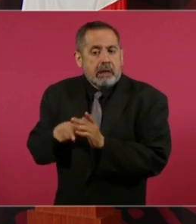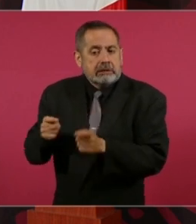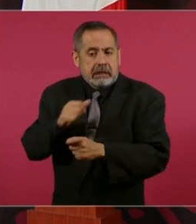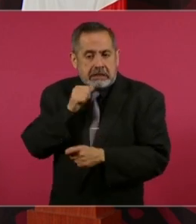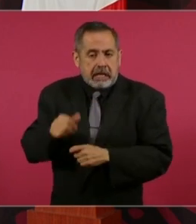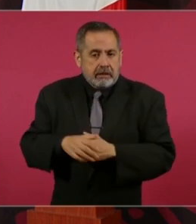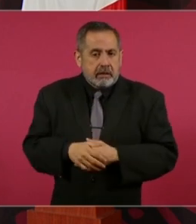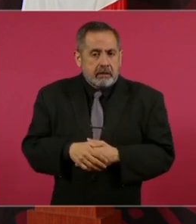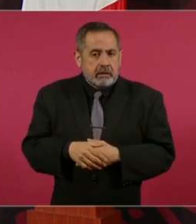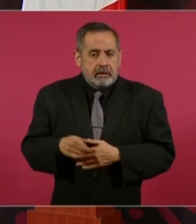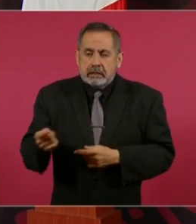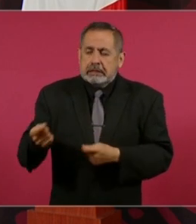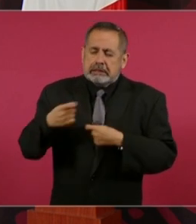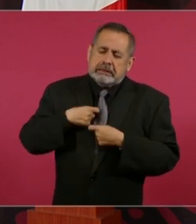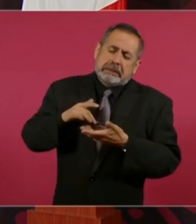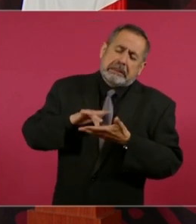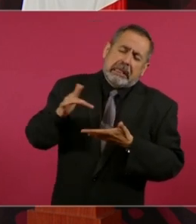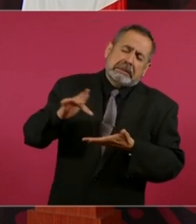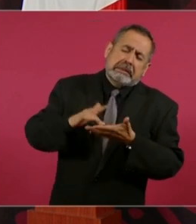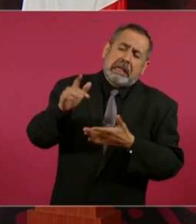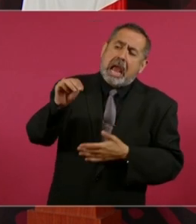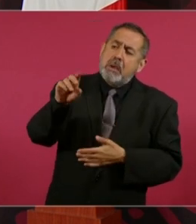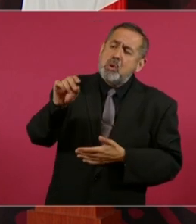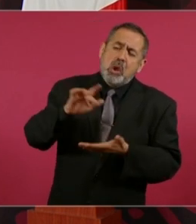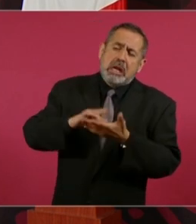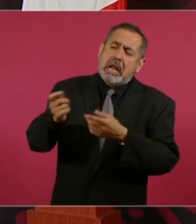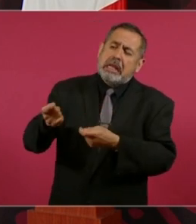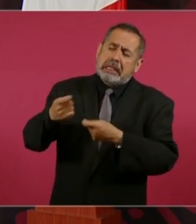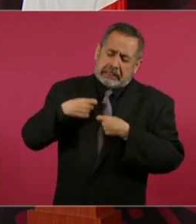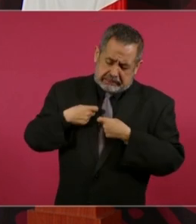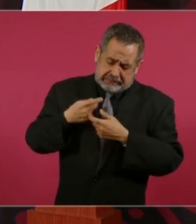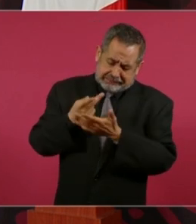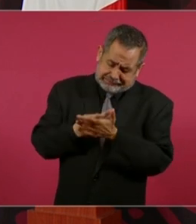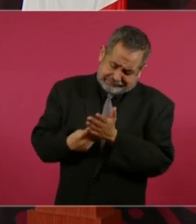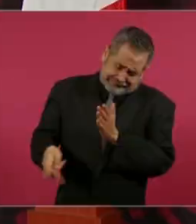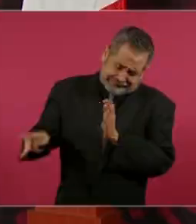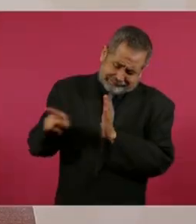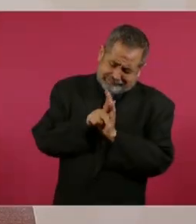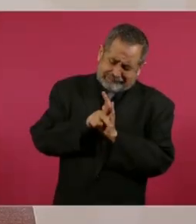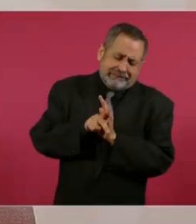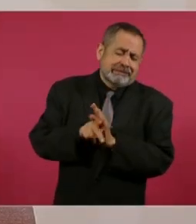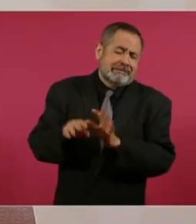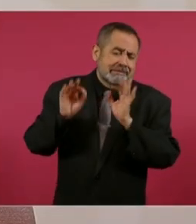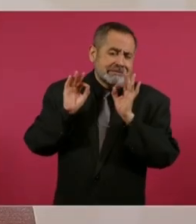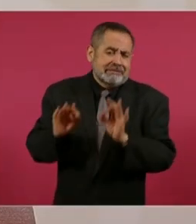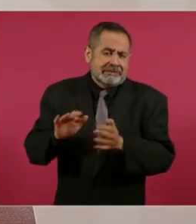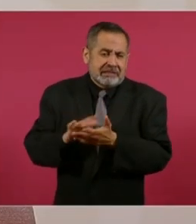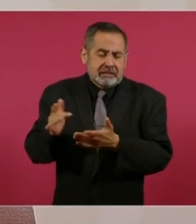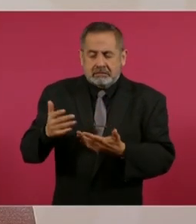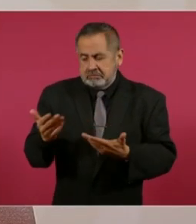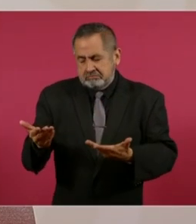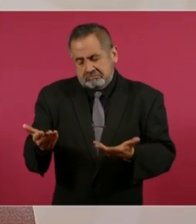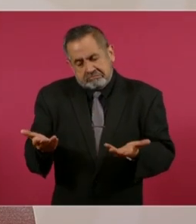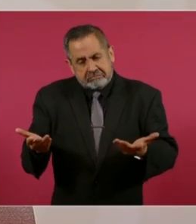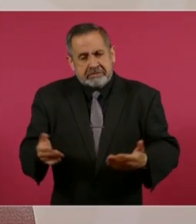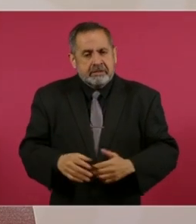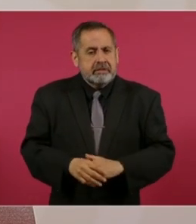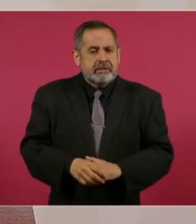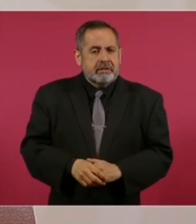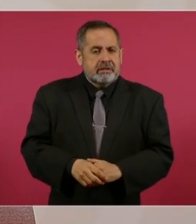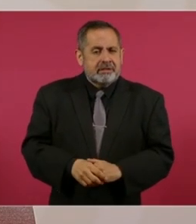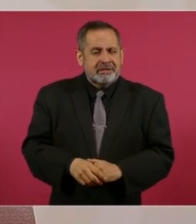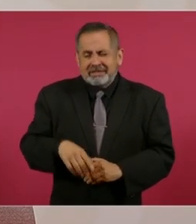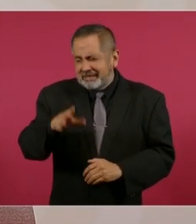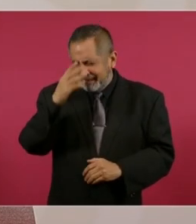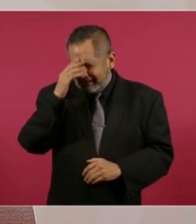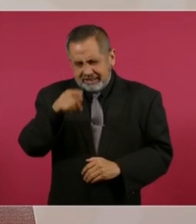Y me daba las gracias por que recibió su basificación. No sé